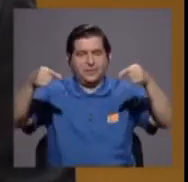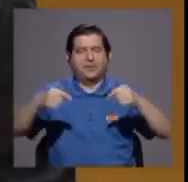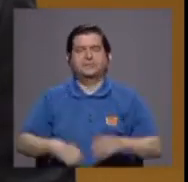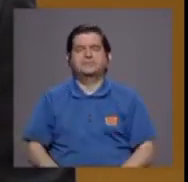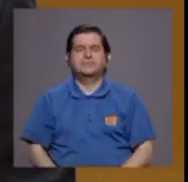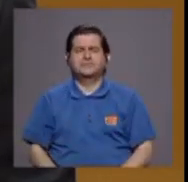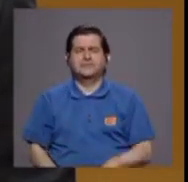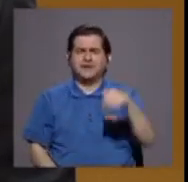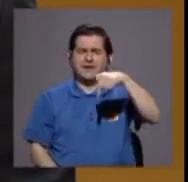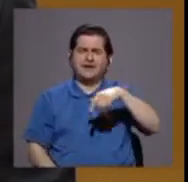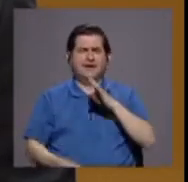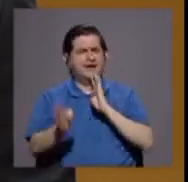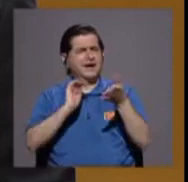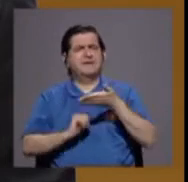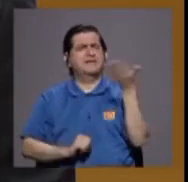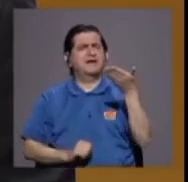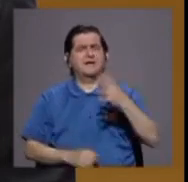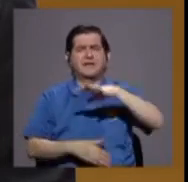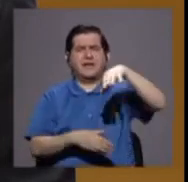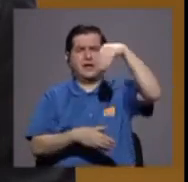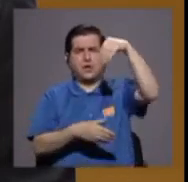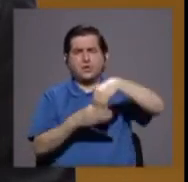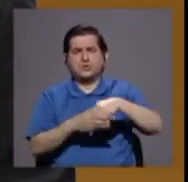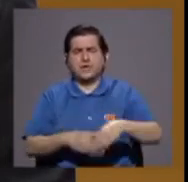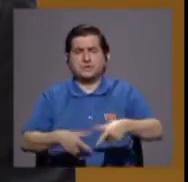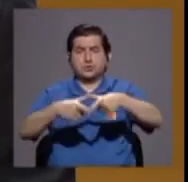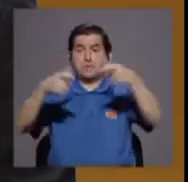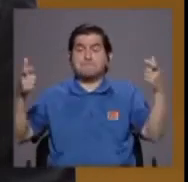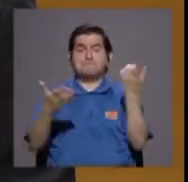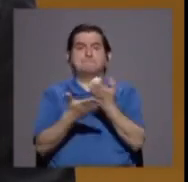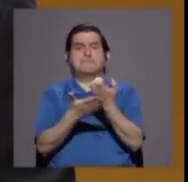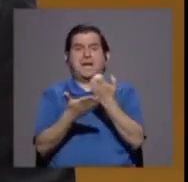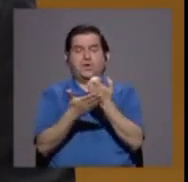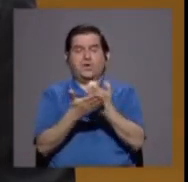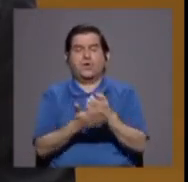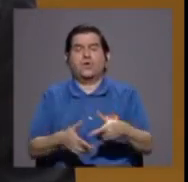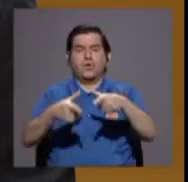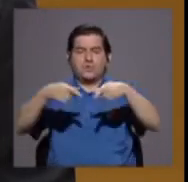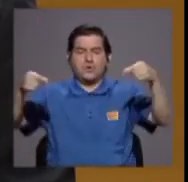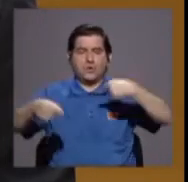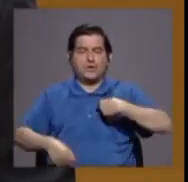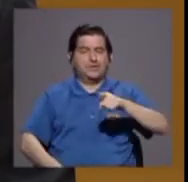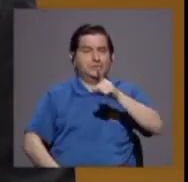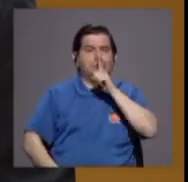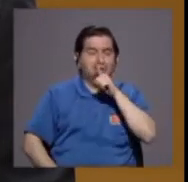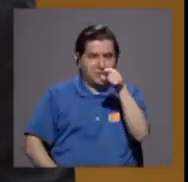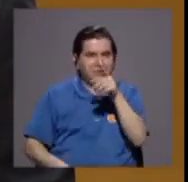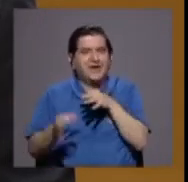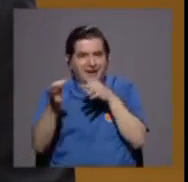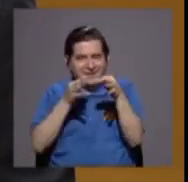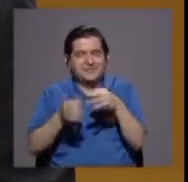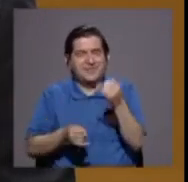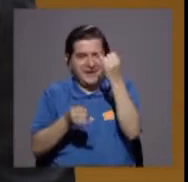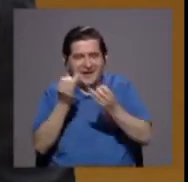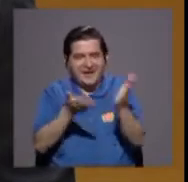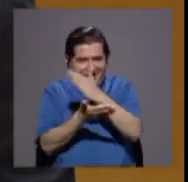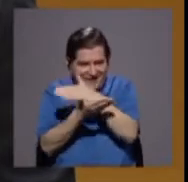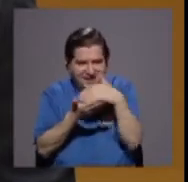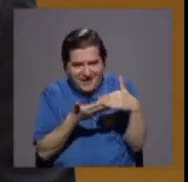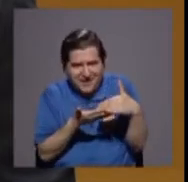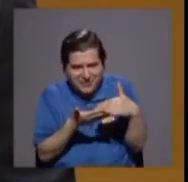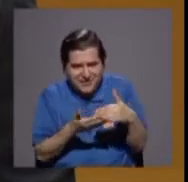Hablando sobre el contexto macroeconómico de Japón, y si me callo yo, don Rodrigo nos va a contar en este último